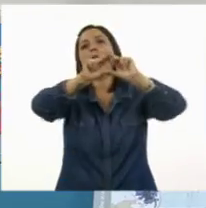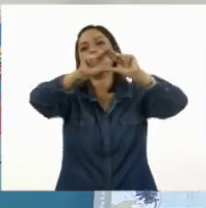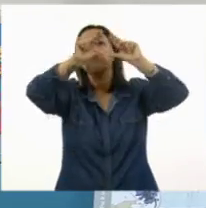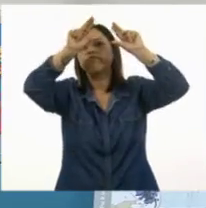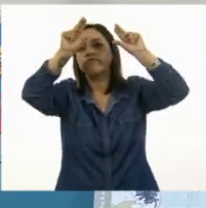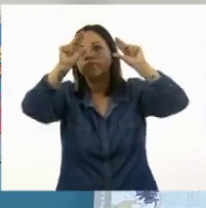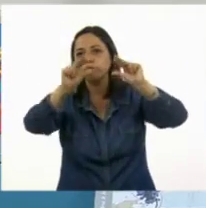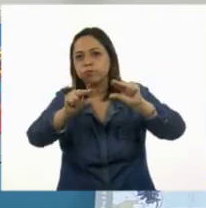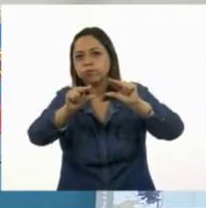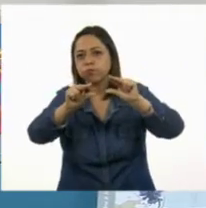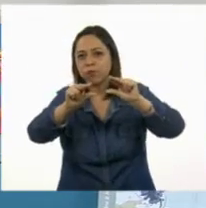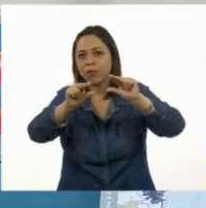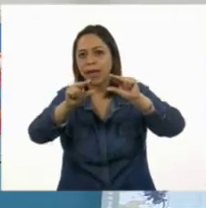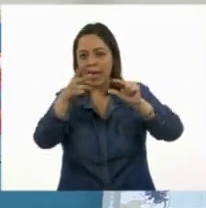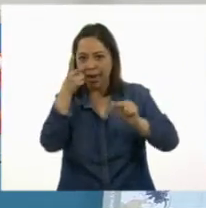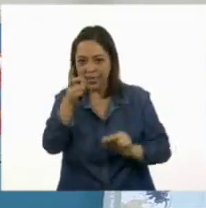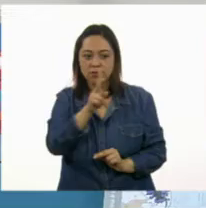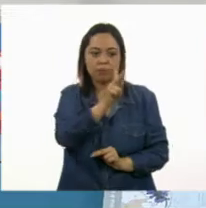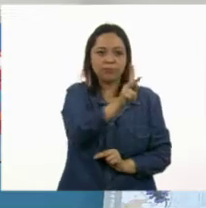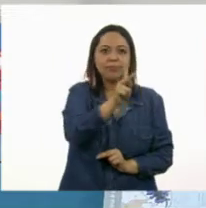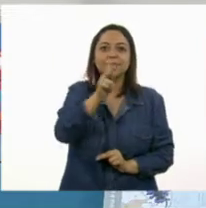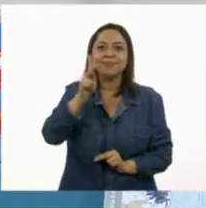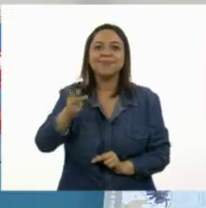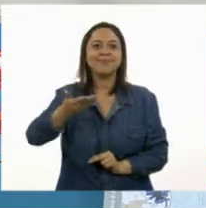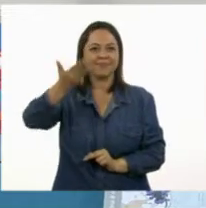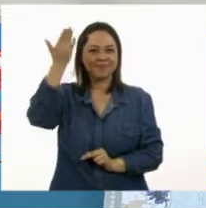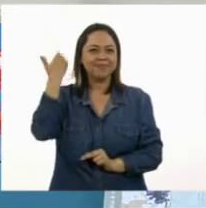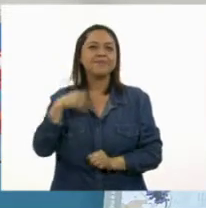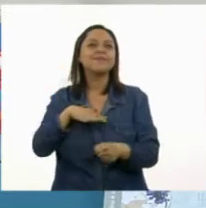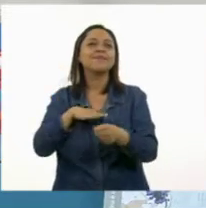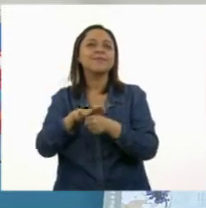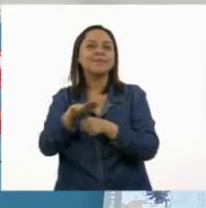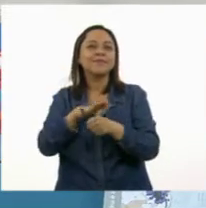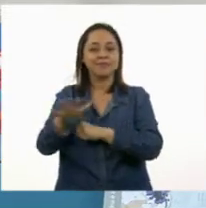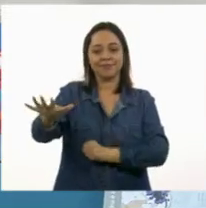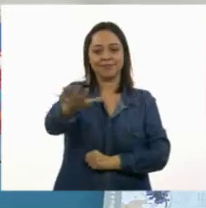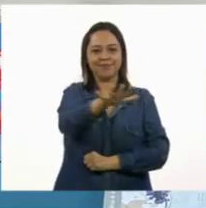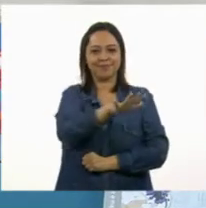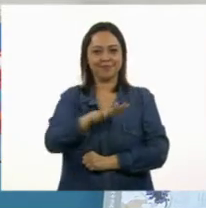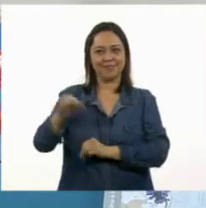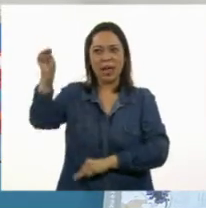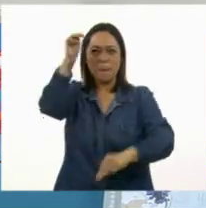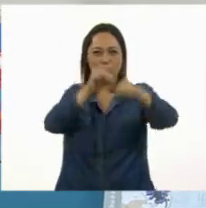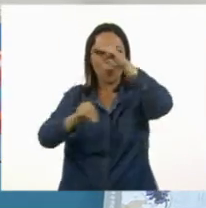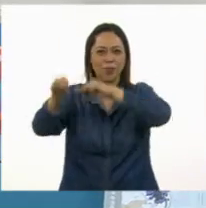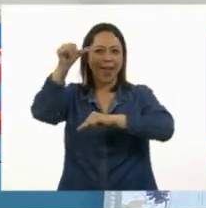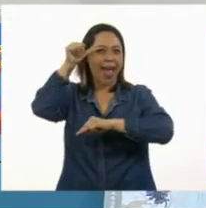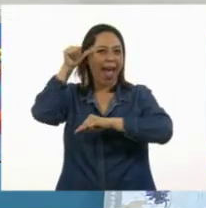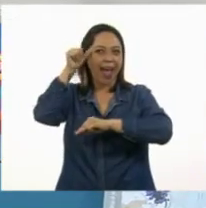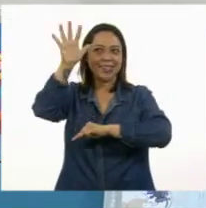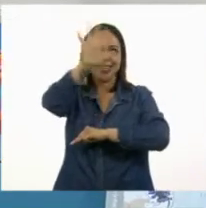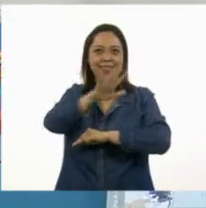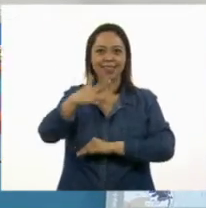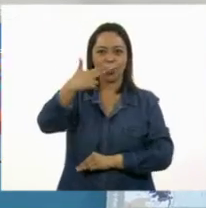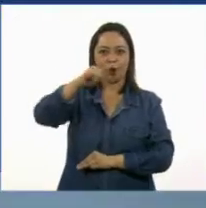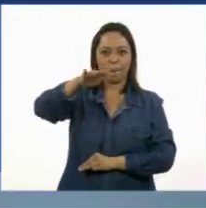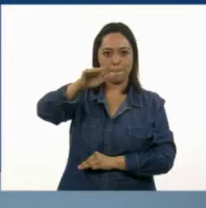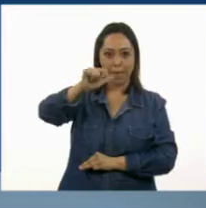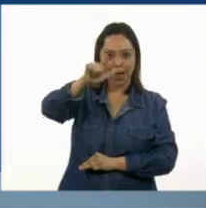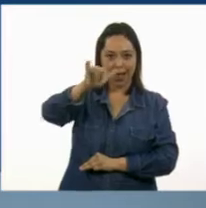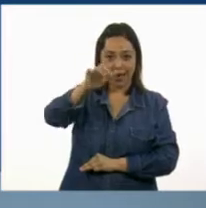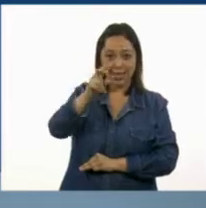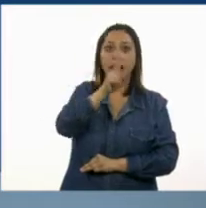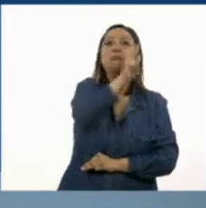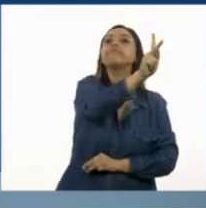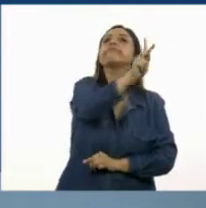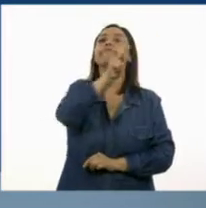esto es similar a lo que decíamos anteriormente, ¿se acuerdan sobre la región del Himalaya en Asia? Pero, maestro, ¿por